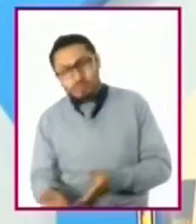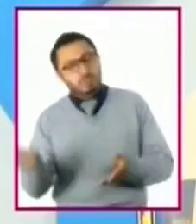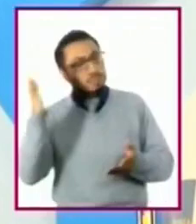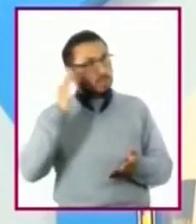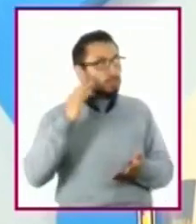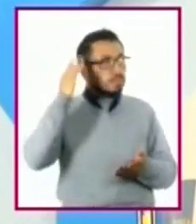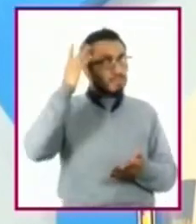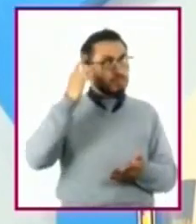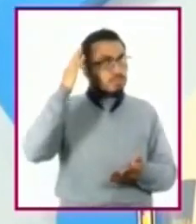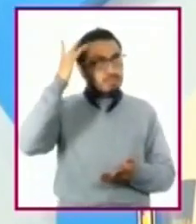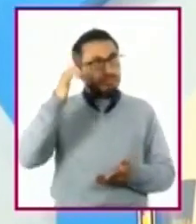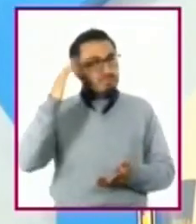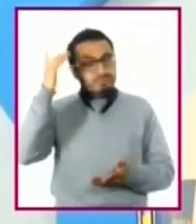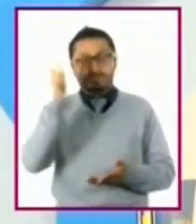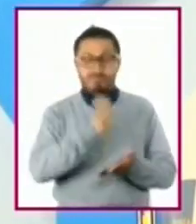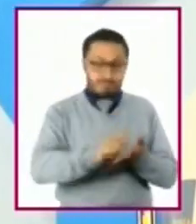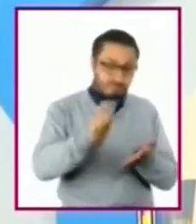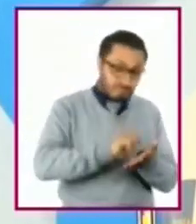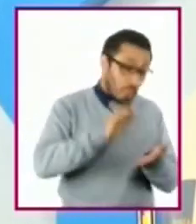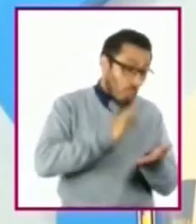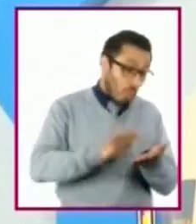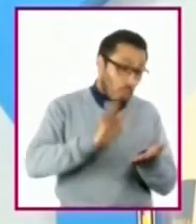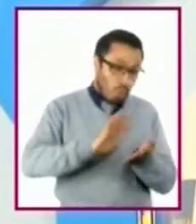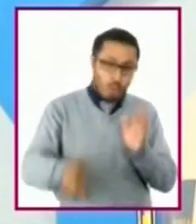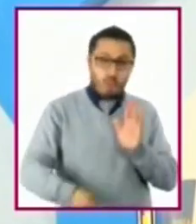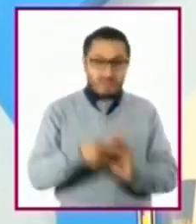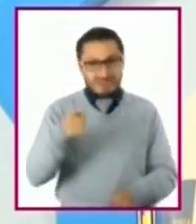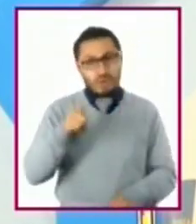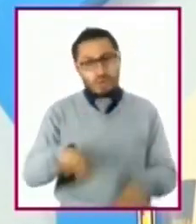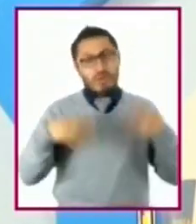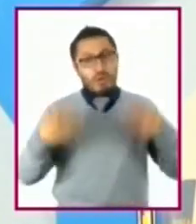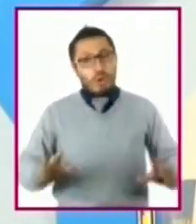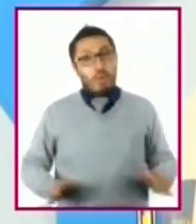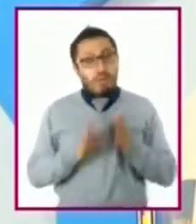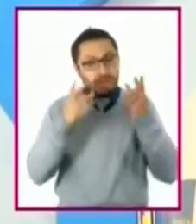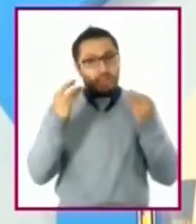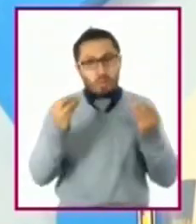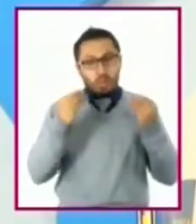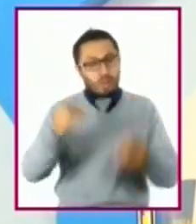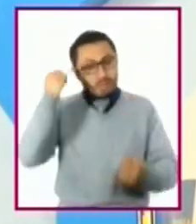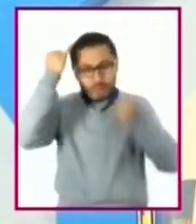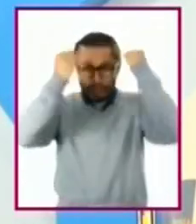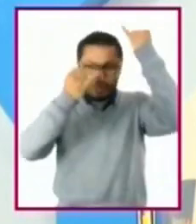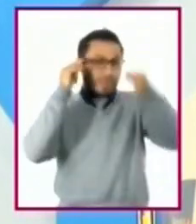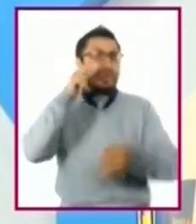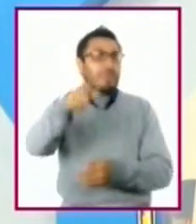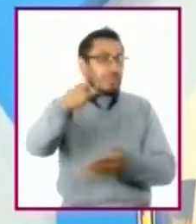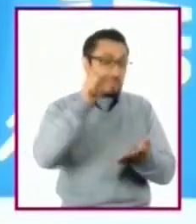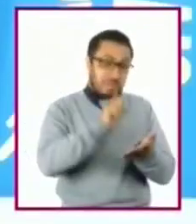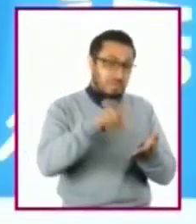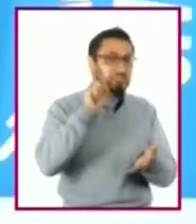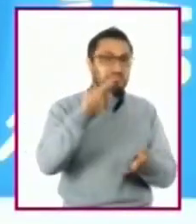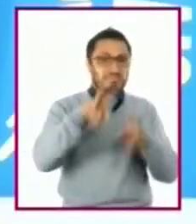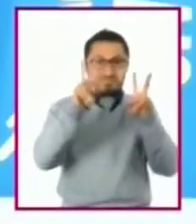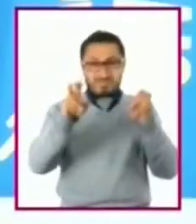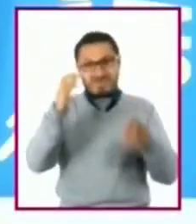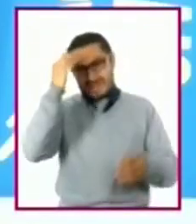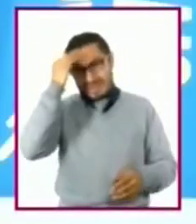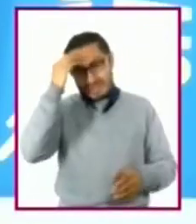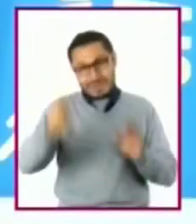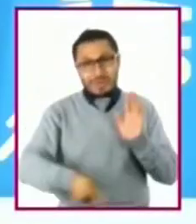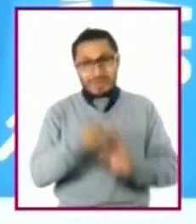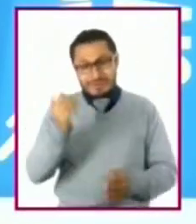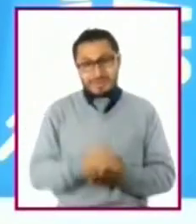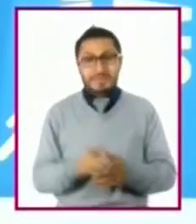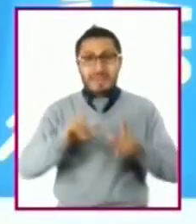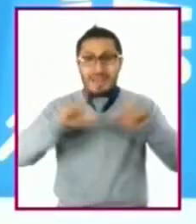tus apuntes. Te sorprenderá la cantidad de pensamientos y opiniones que puedes generar al volver sobre el mismo tema. ¡Listo! Hemos